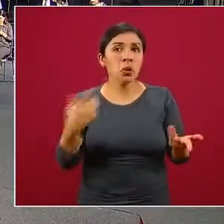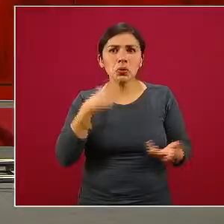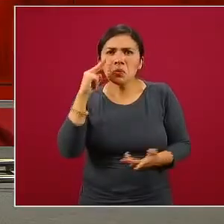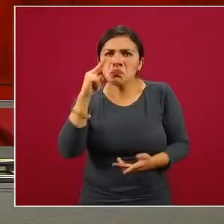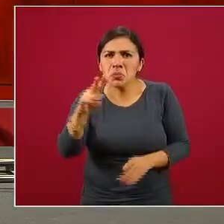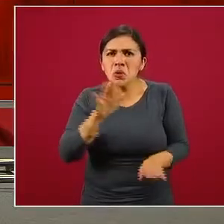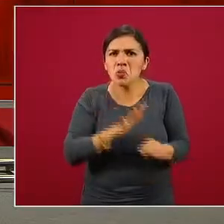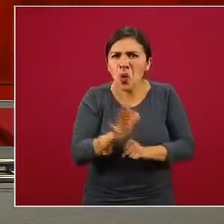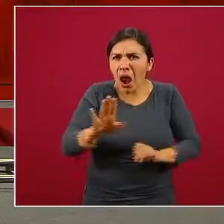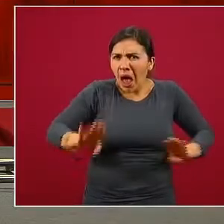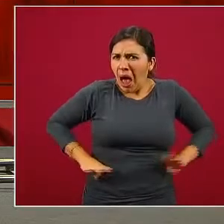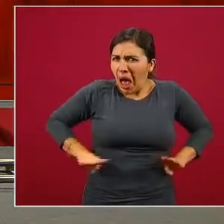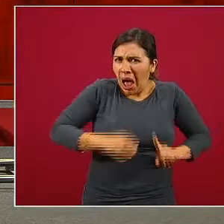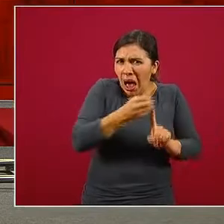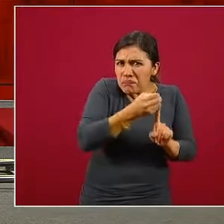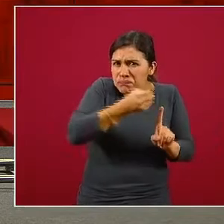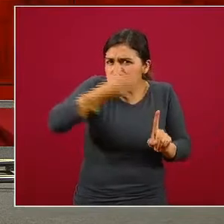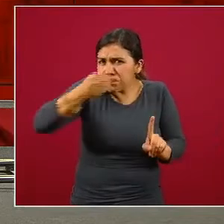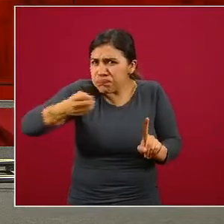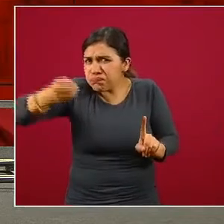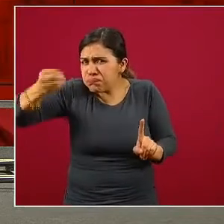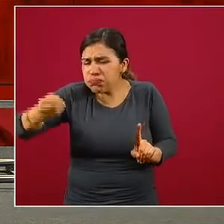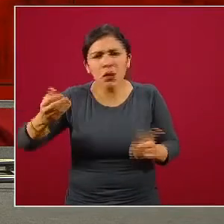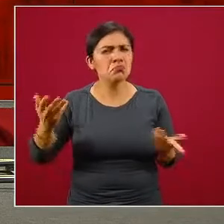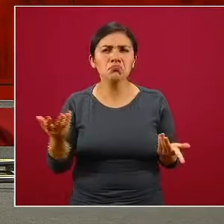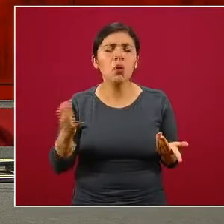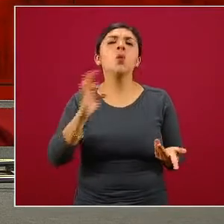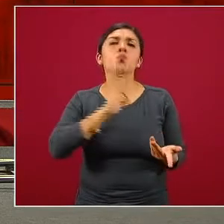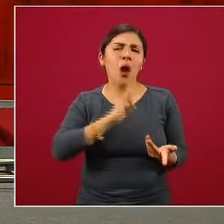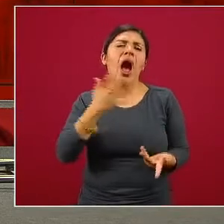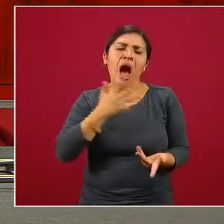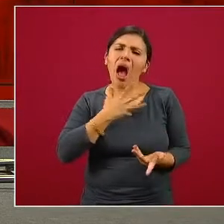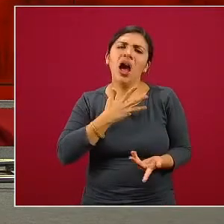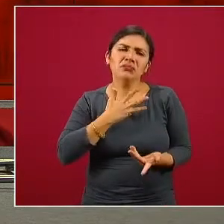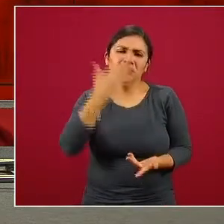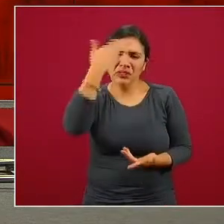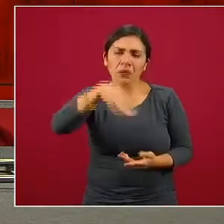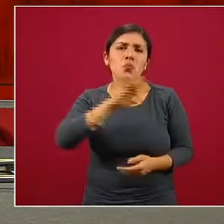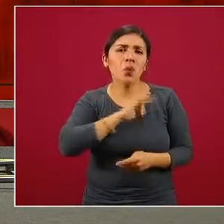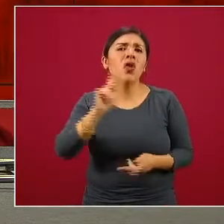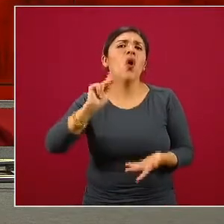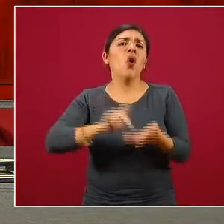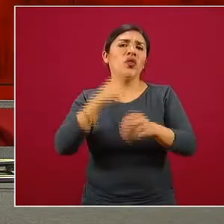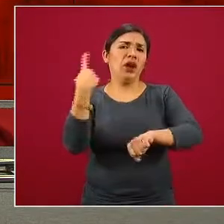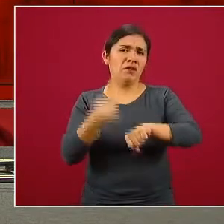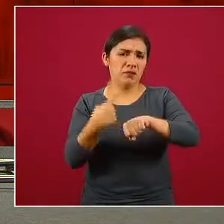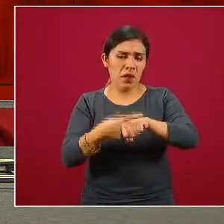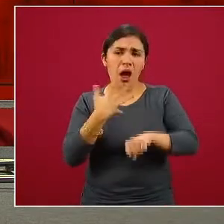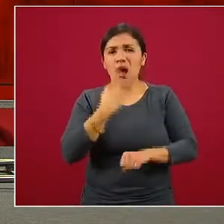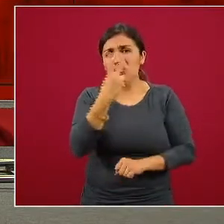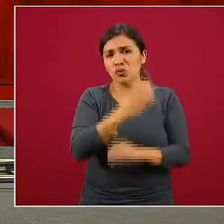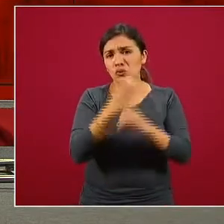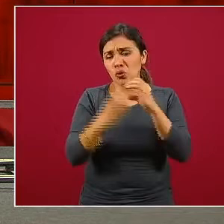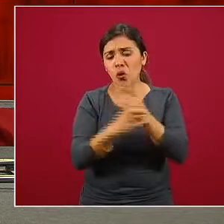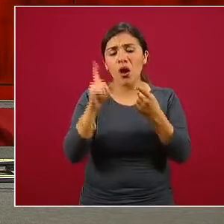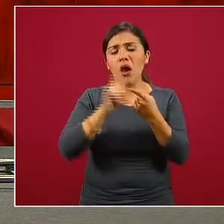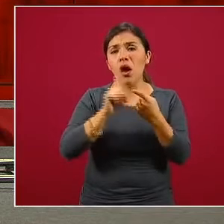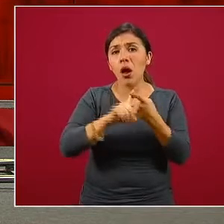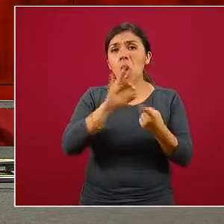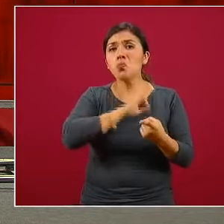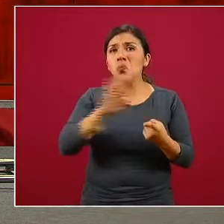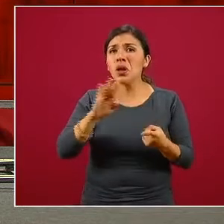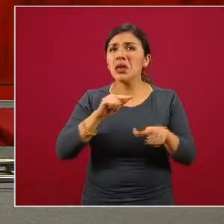patrón inusual, aunque sí está descrito que puede haber recaídas, y aquí hay 2 visualizaciones de la recaída. Una es que pudiera